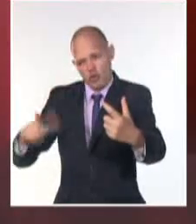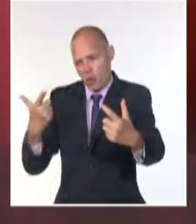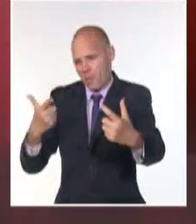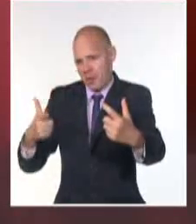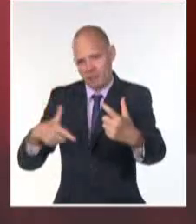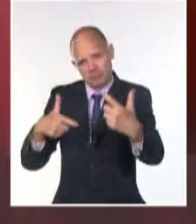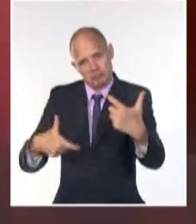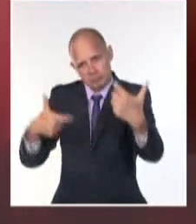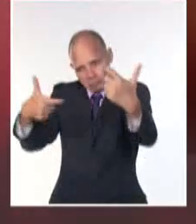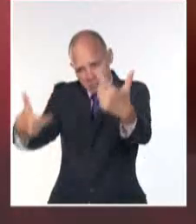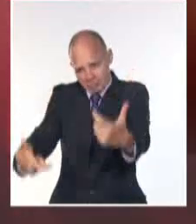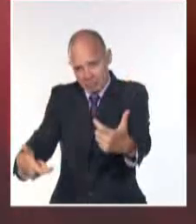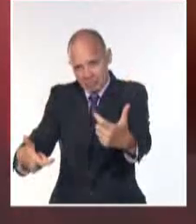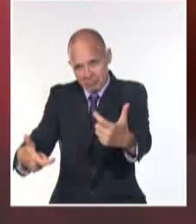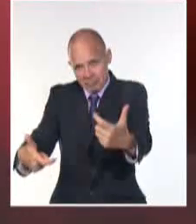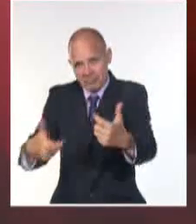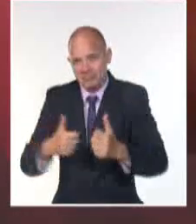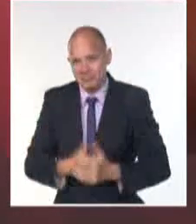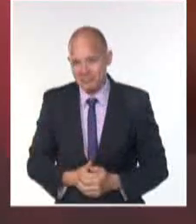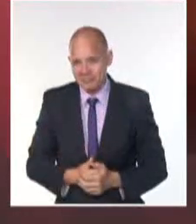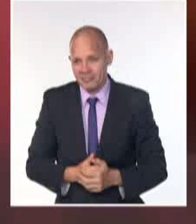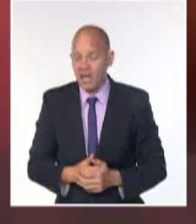cumplida y